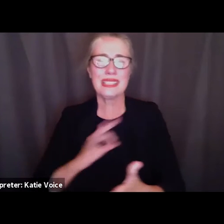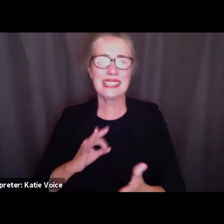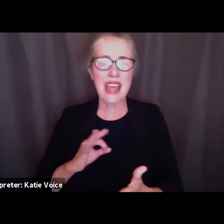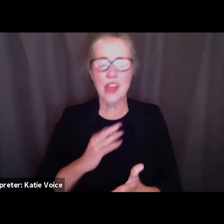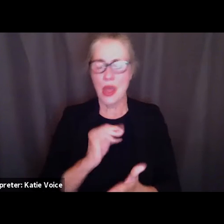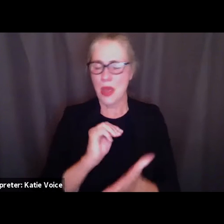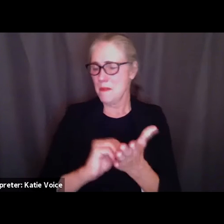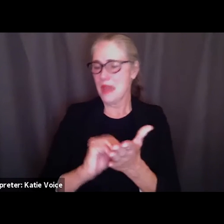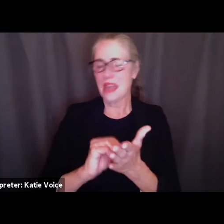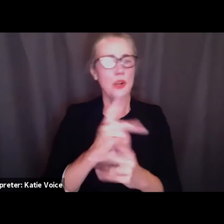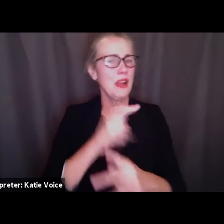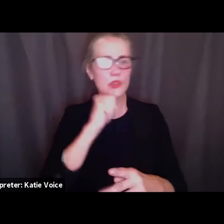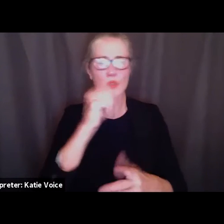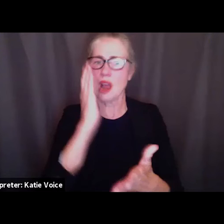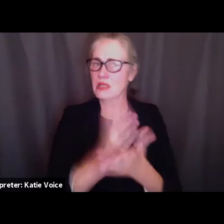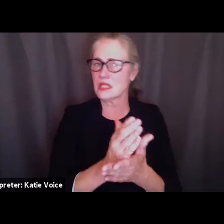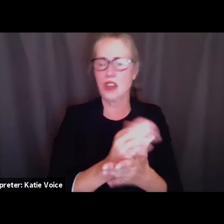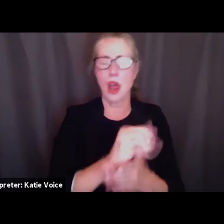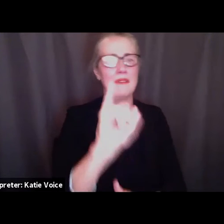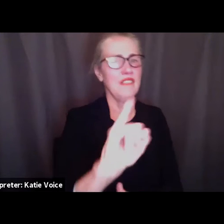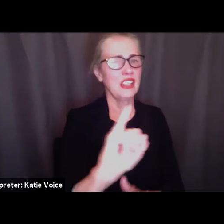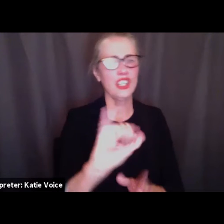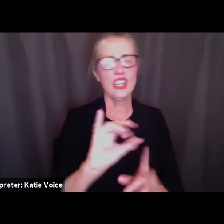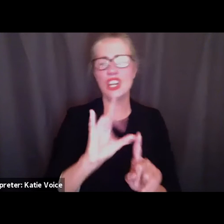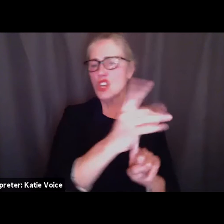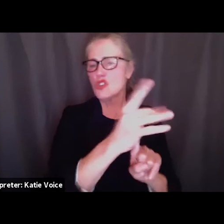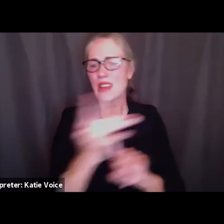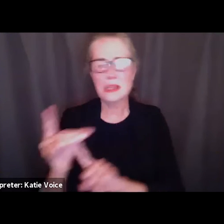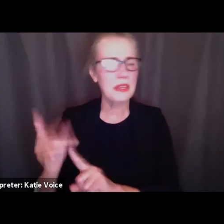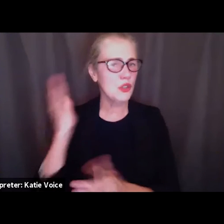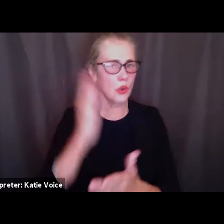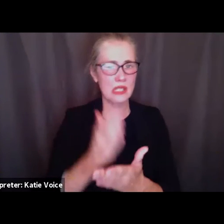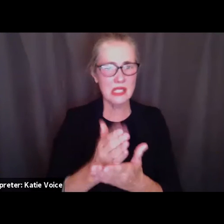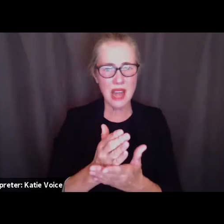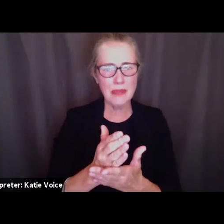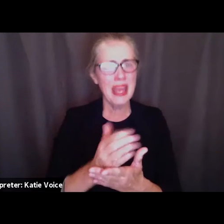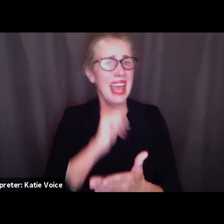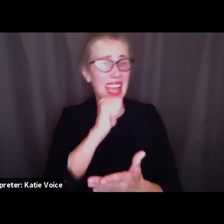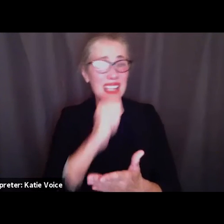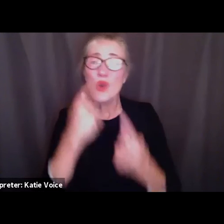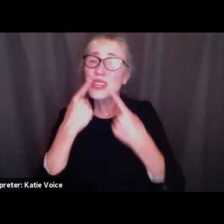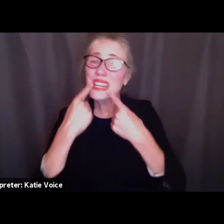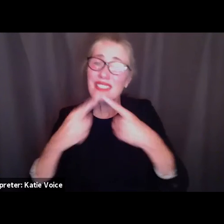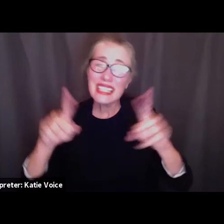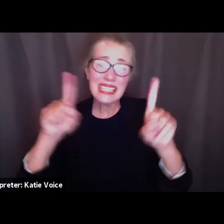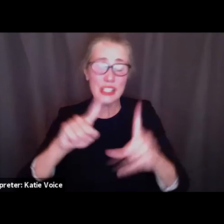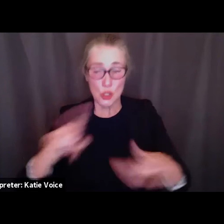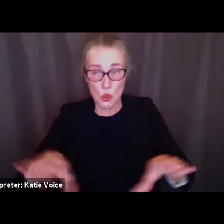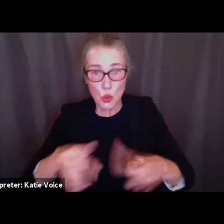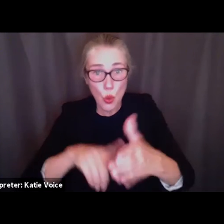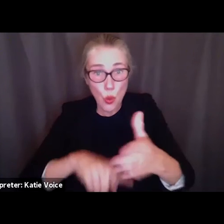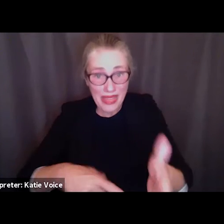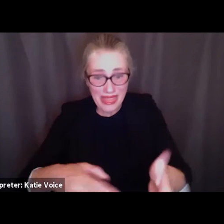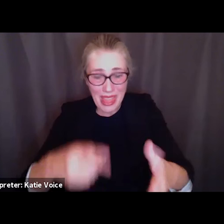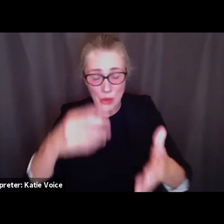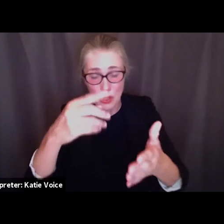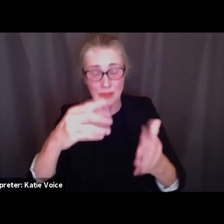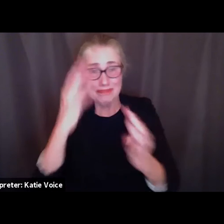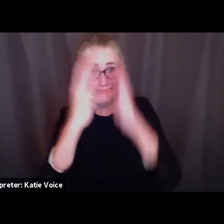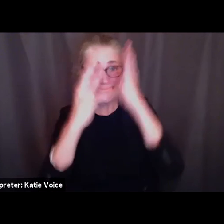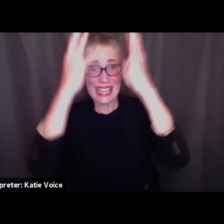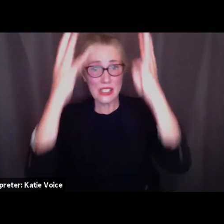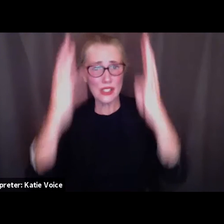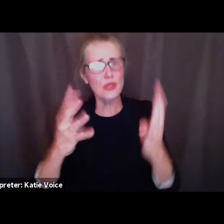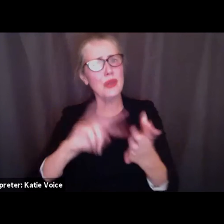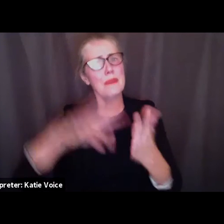obligar. Y esto no detiene la transmisión ni el contagio, ni hace lo que se les diseñó para